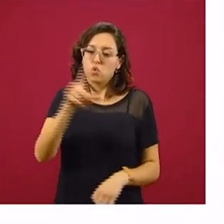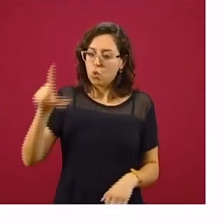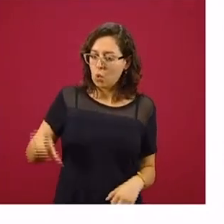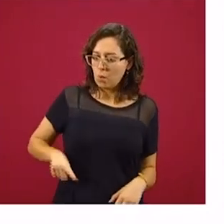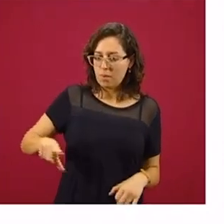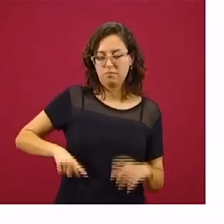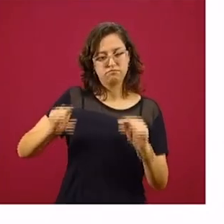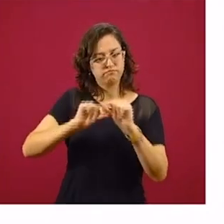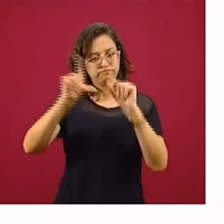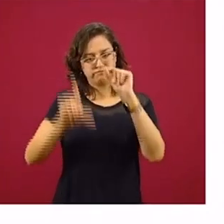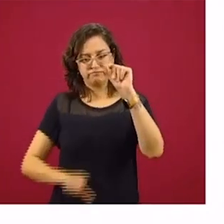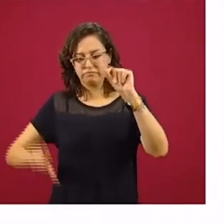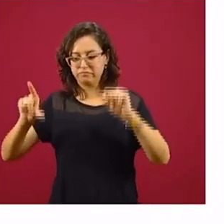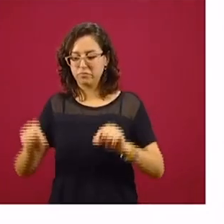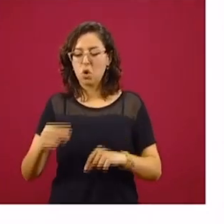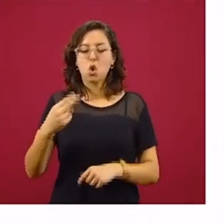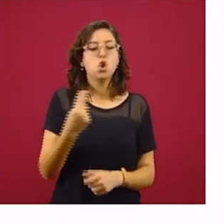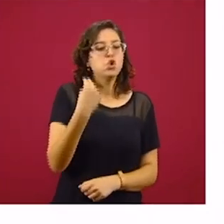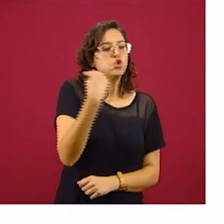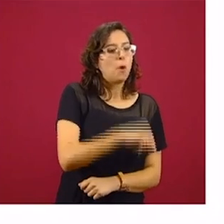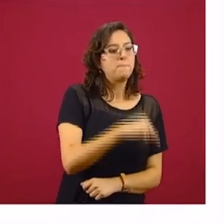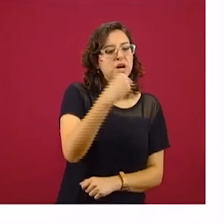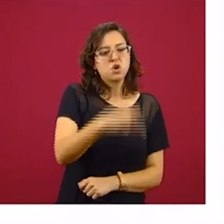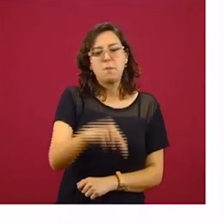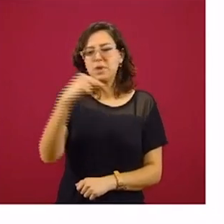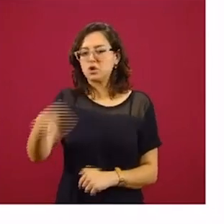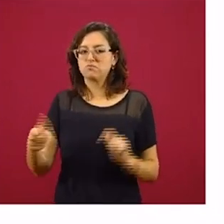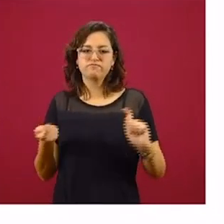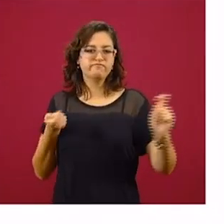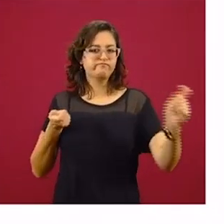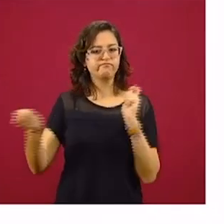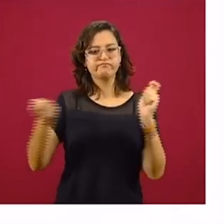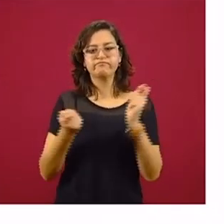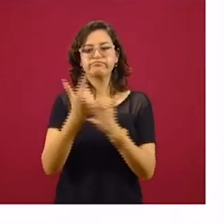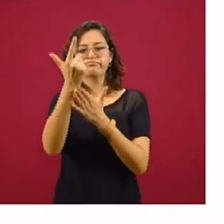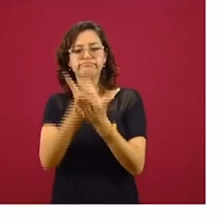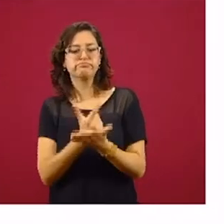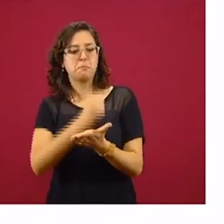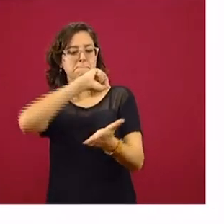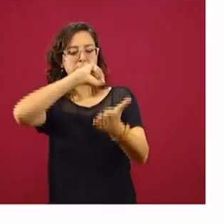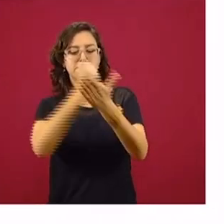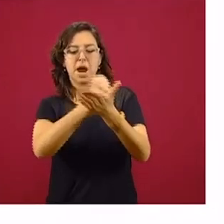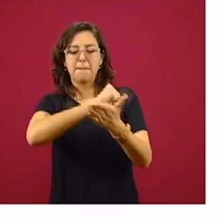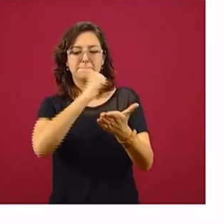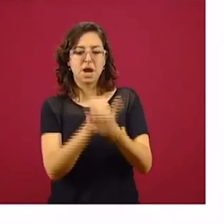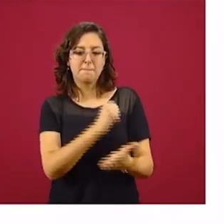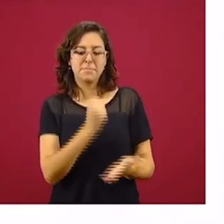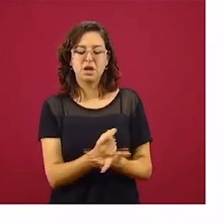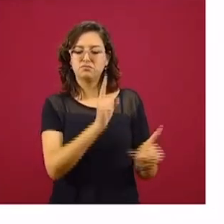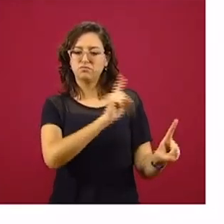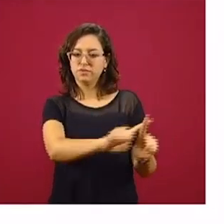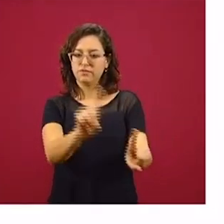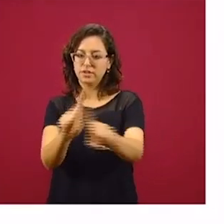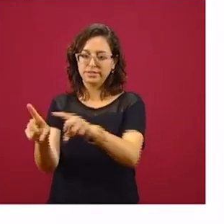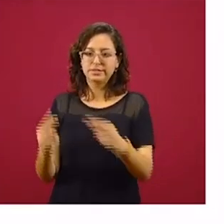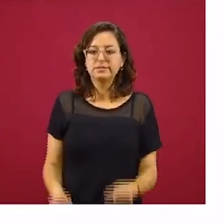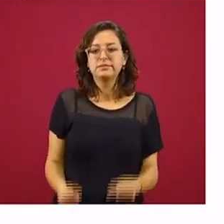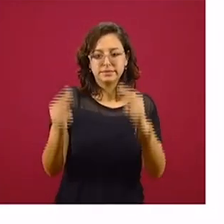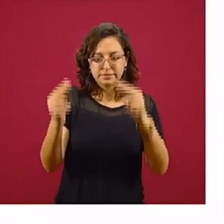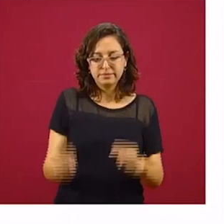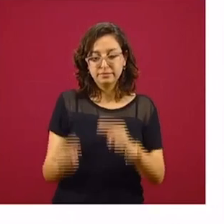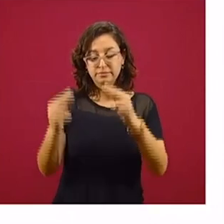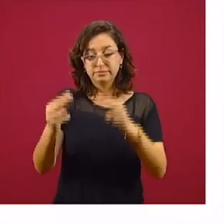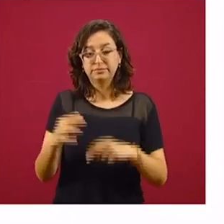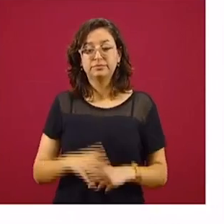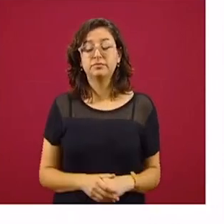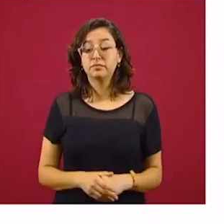federal regular el uso de las denominaciones o razones sociales de las sociedades mercantiles. Una vez